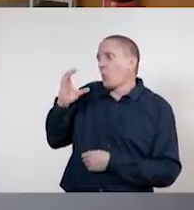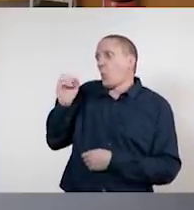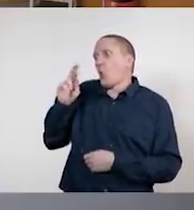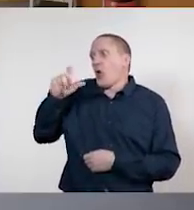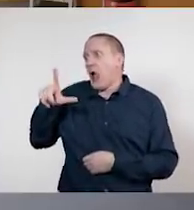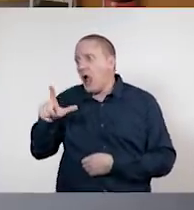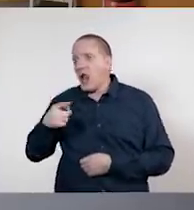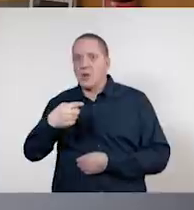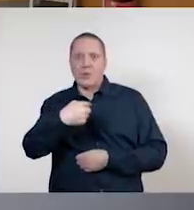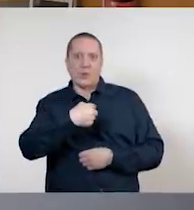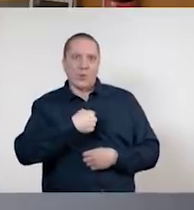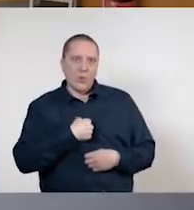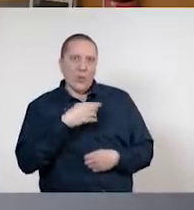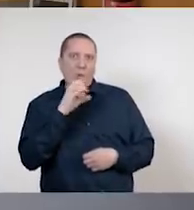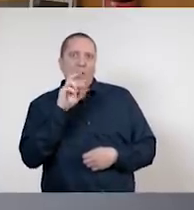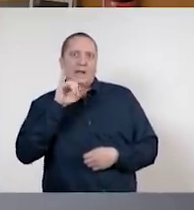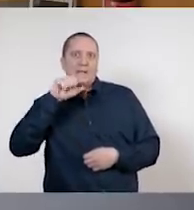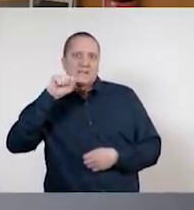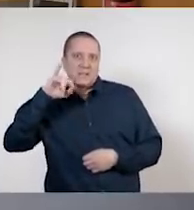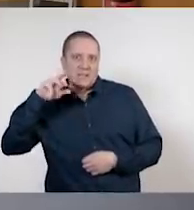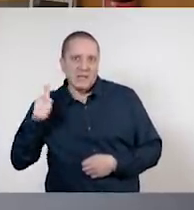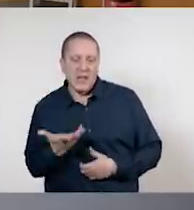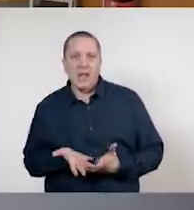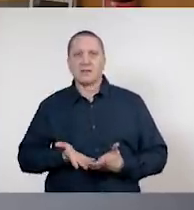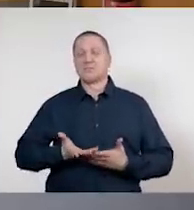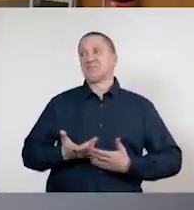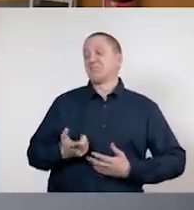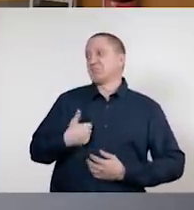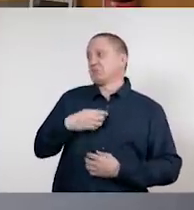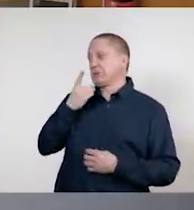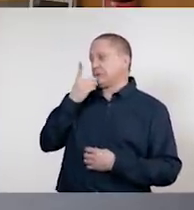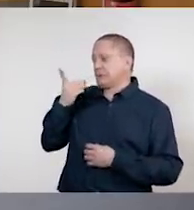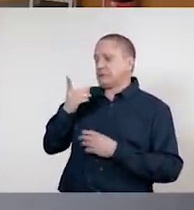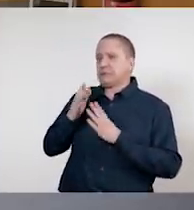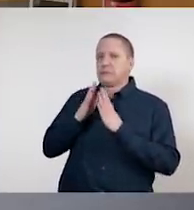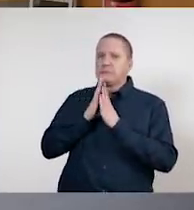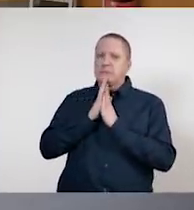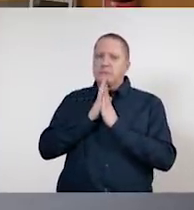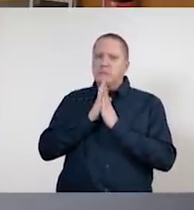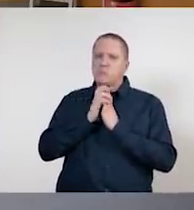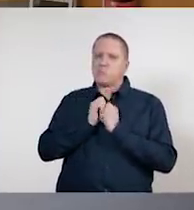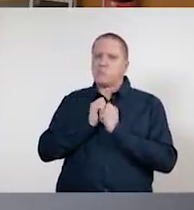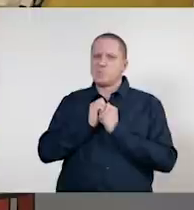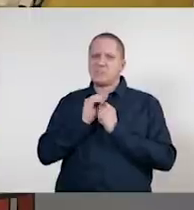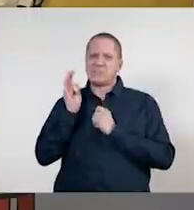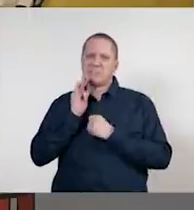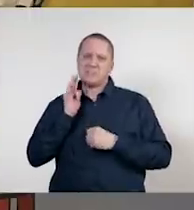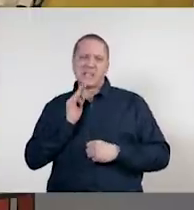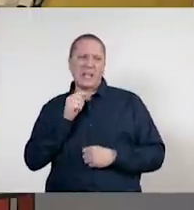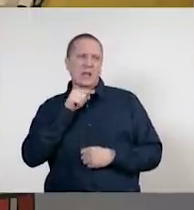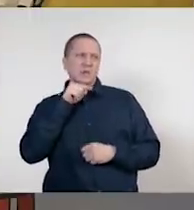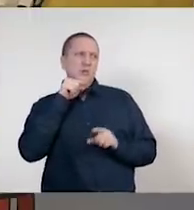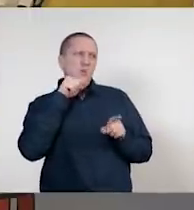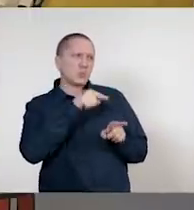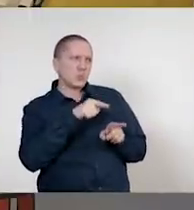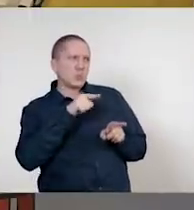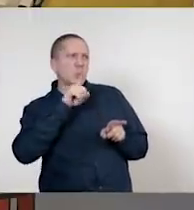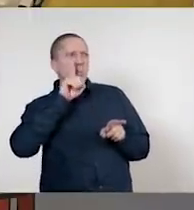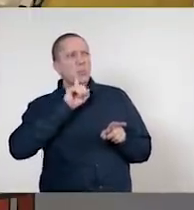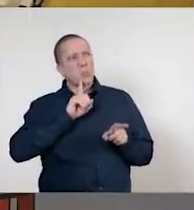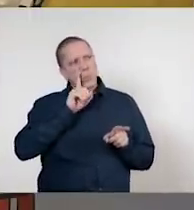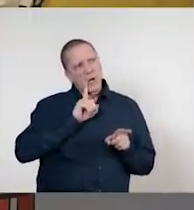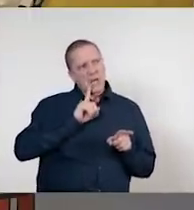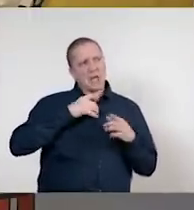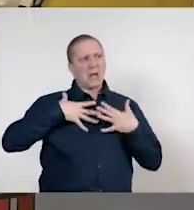eres Coral o que yo soy Cristina, ¿no? Ah, pues yo te diría la mujer que